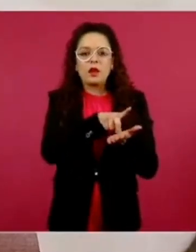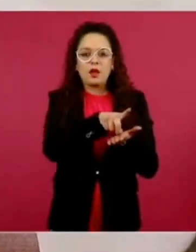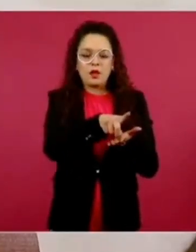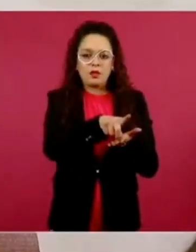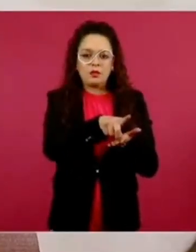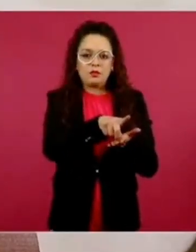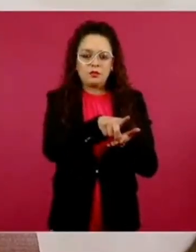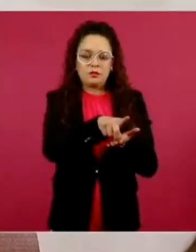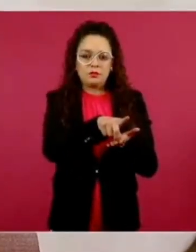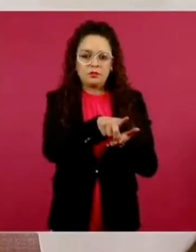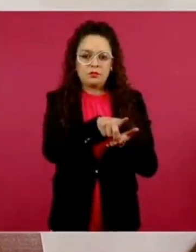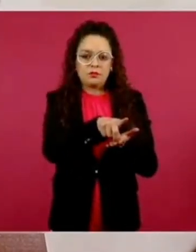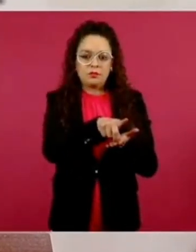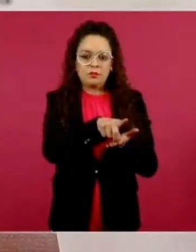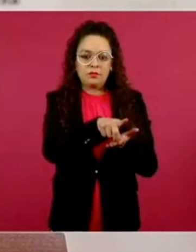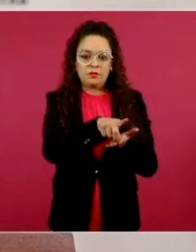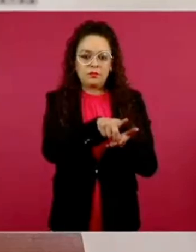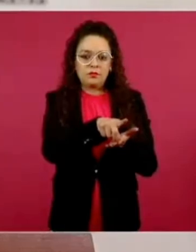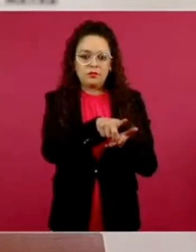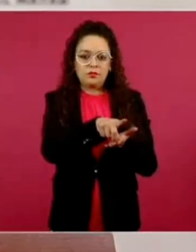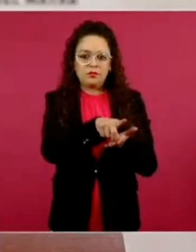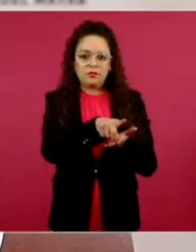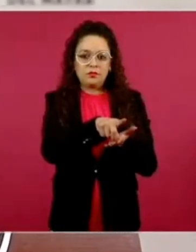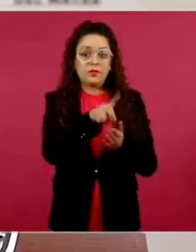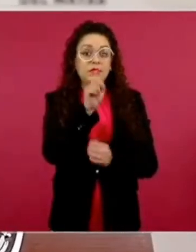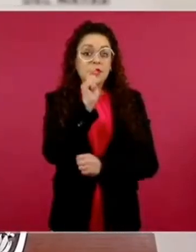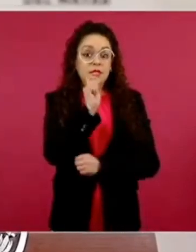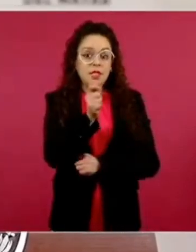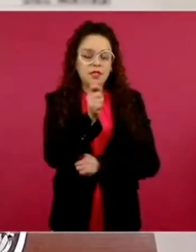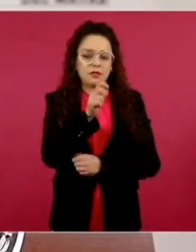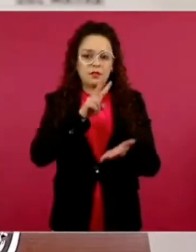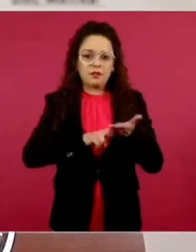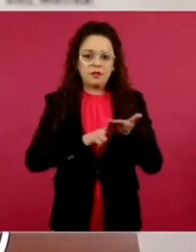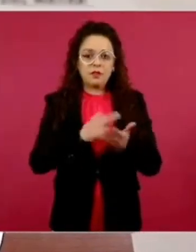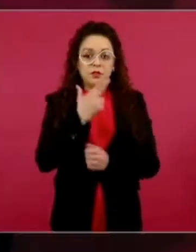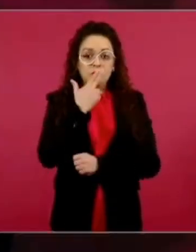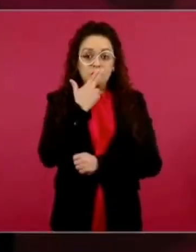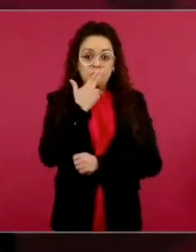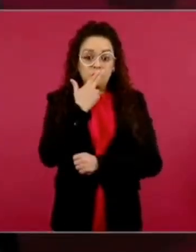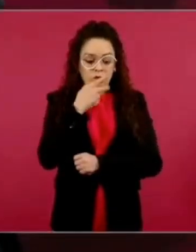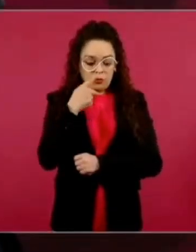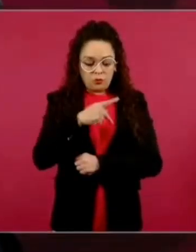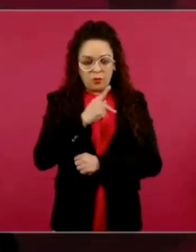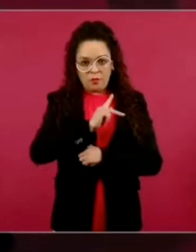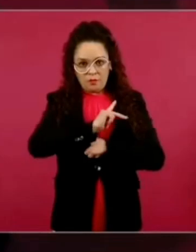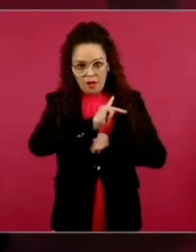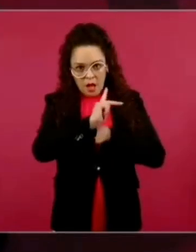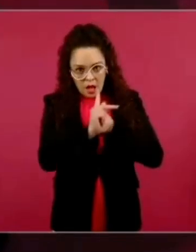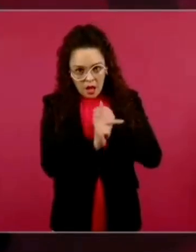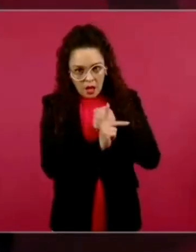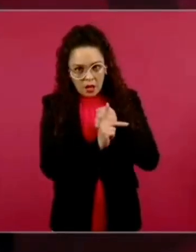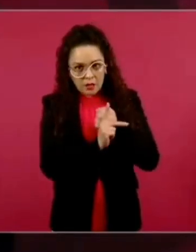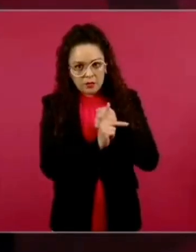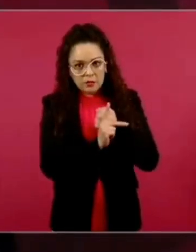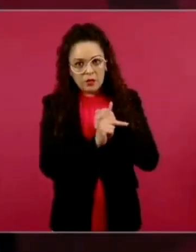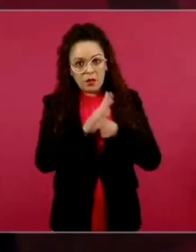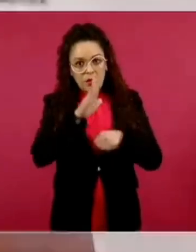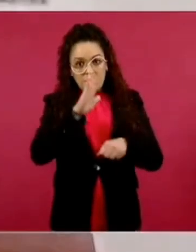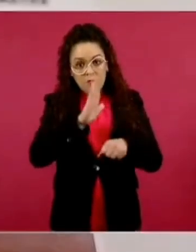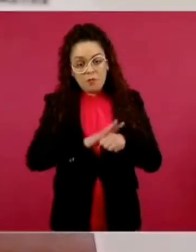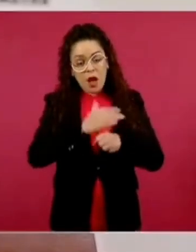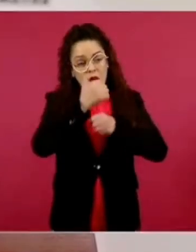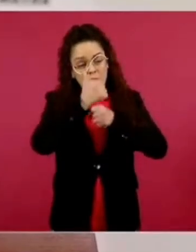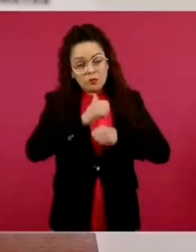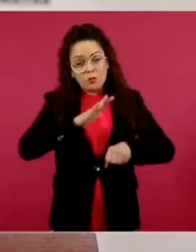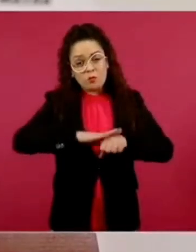más valientes, más patriotas y más sufridos que nosotros lo harían valer